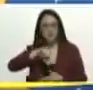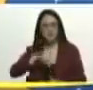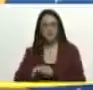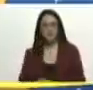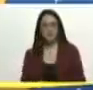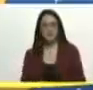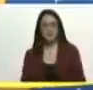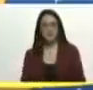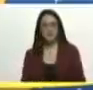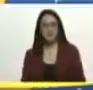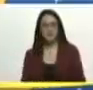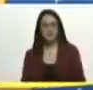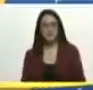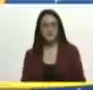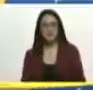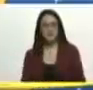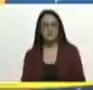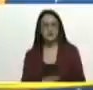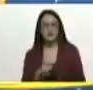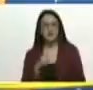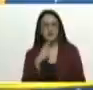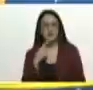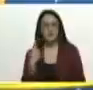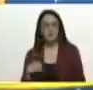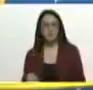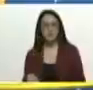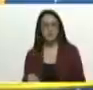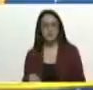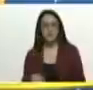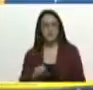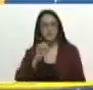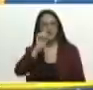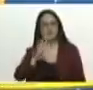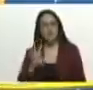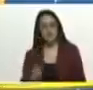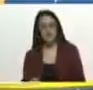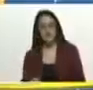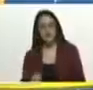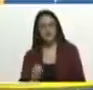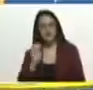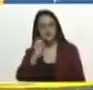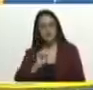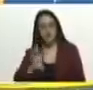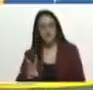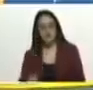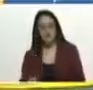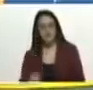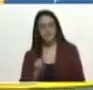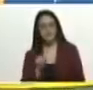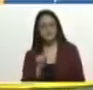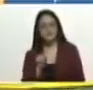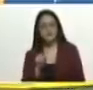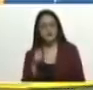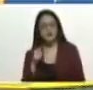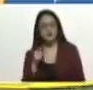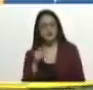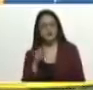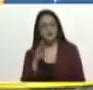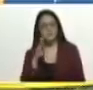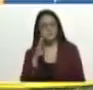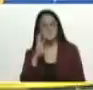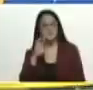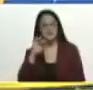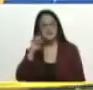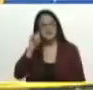y Rusia. Cinco países poderosos. Y ahora los BRICS se transforman en el gran imán de los que quieren un